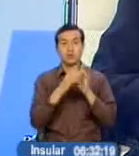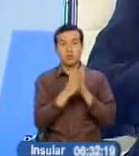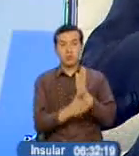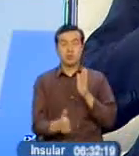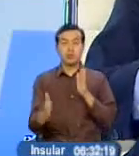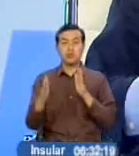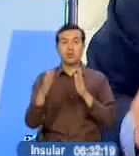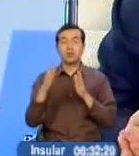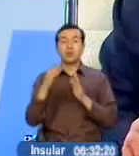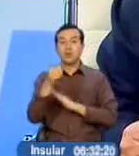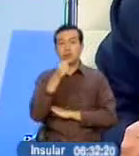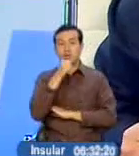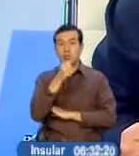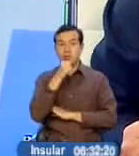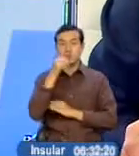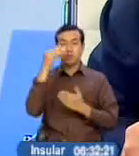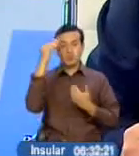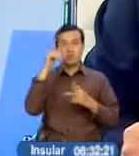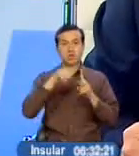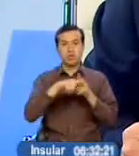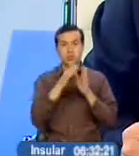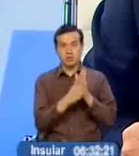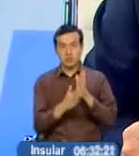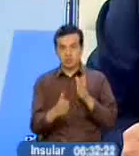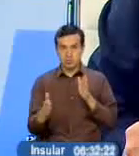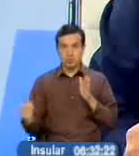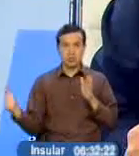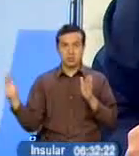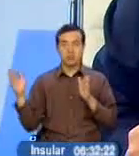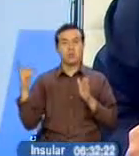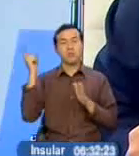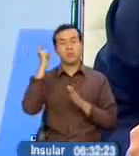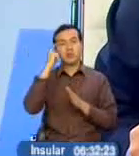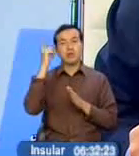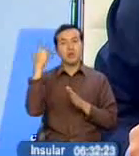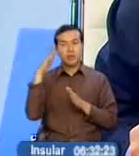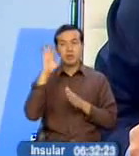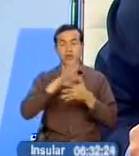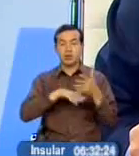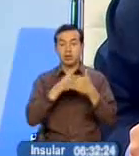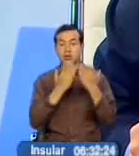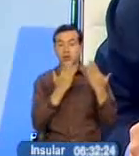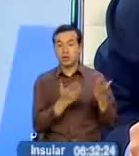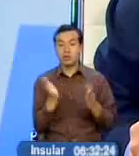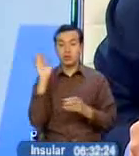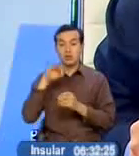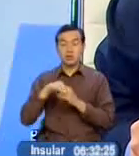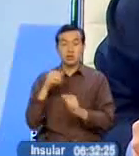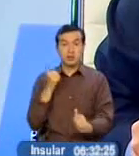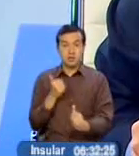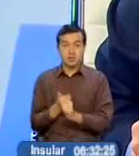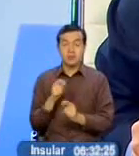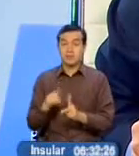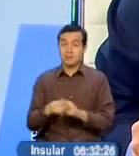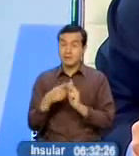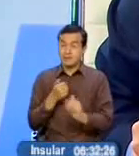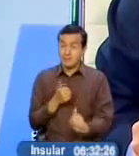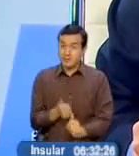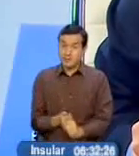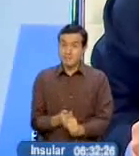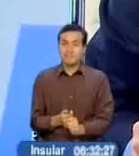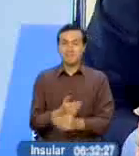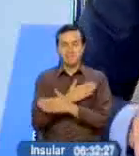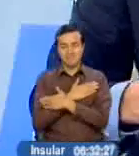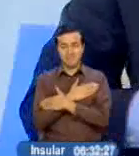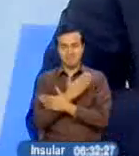las entrevistas políticas, Impulso Político, considerando que ya el calendario electoral está tremendamente cerca. Un